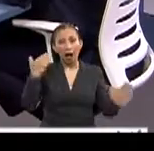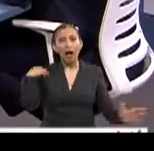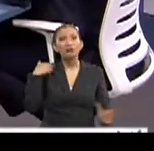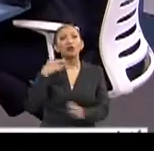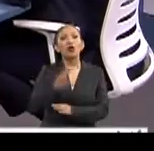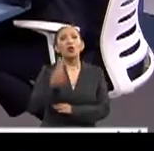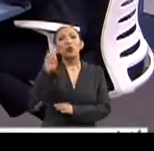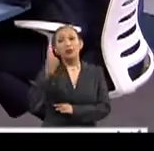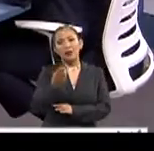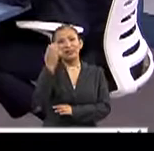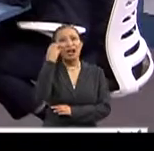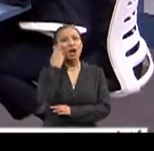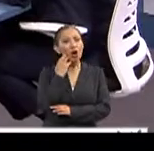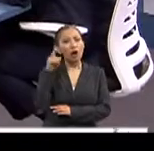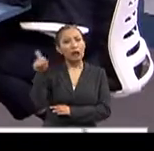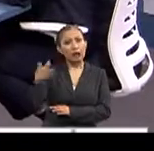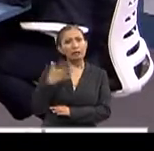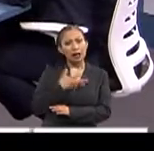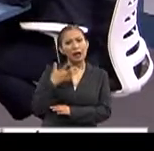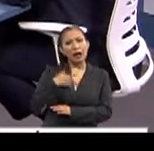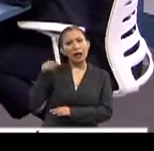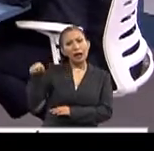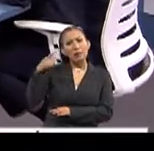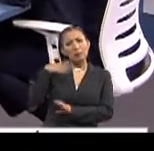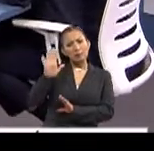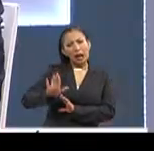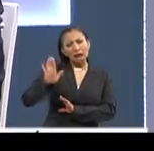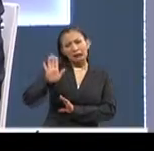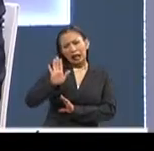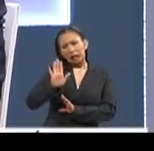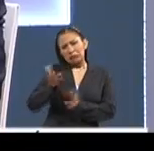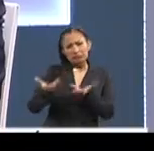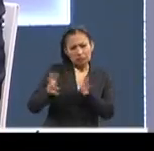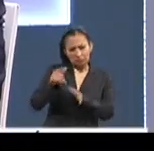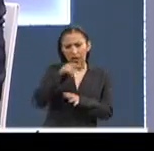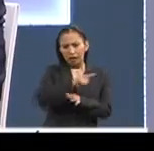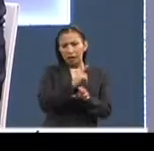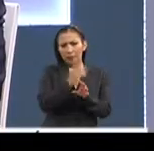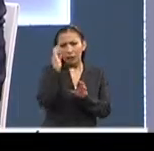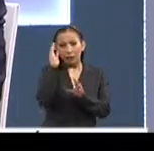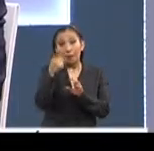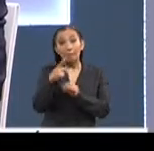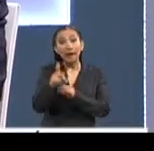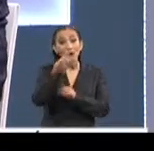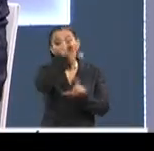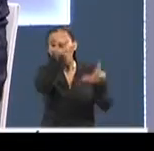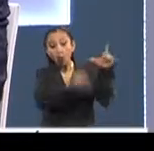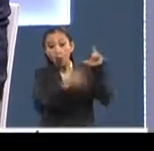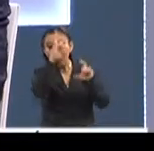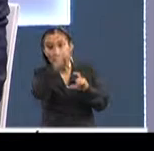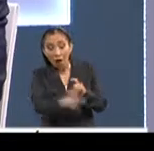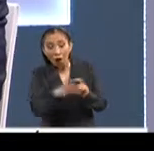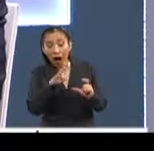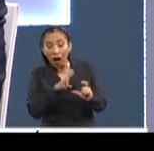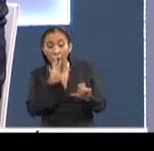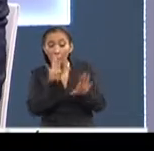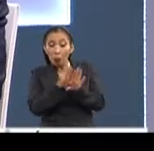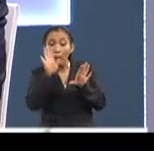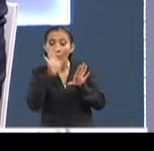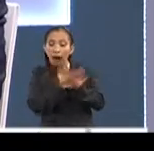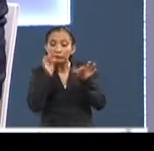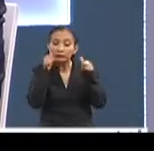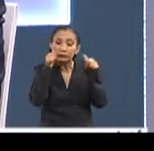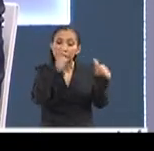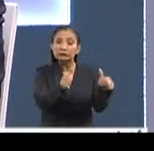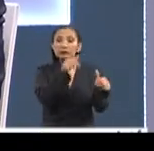Universidad Autónoma de Nuevo León, por ejemplo, tenía una oferta, o tiene una oferta parecida a esta. Sin embargo, lo que es cierto es que a nivel nacional ha habido como más